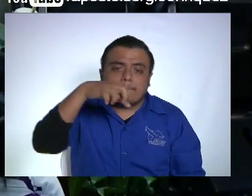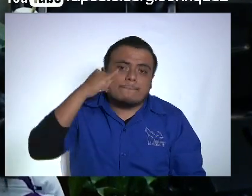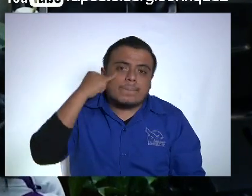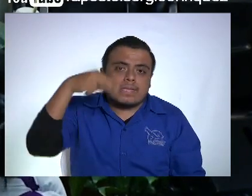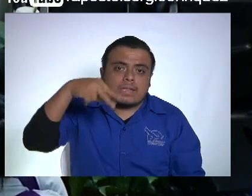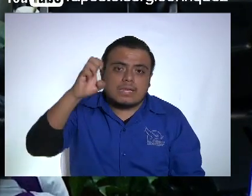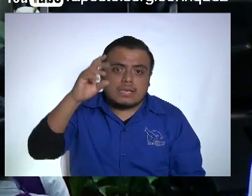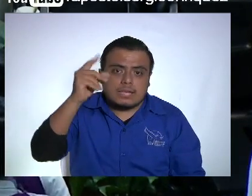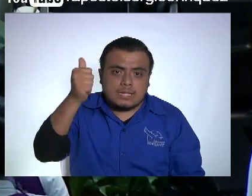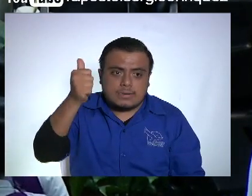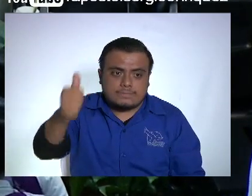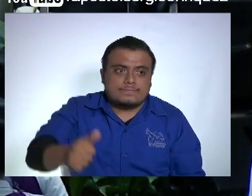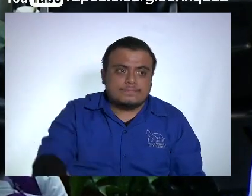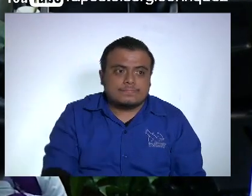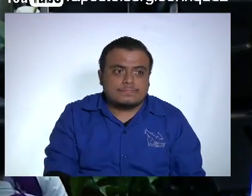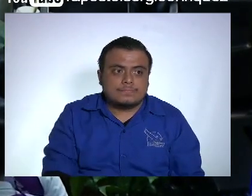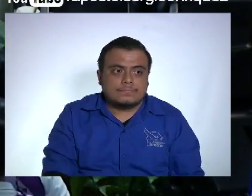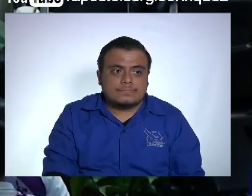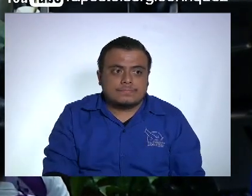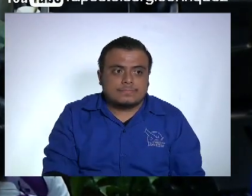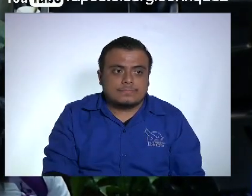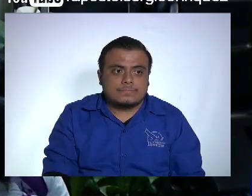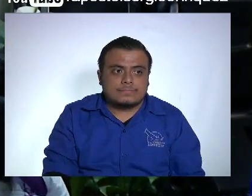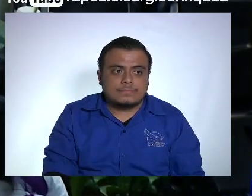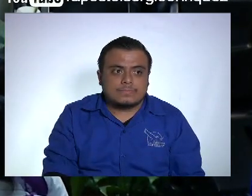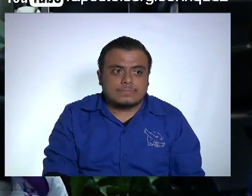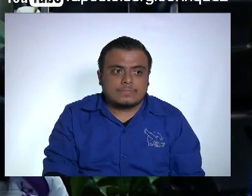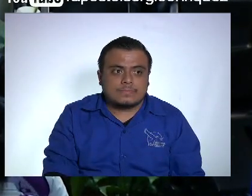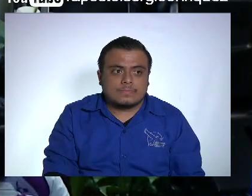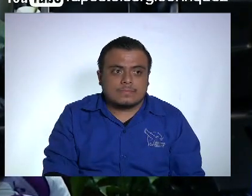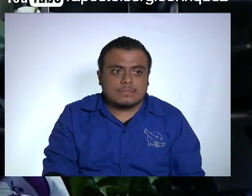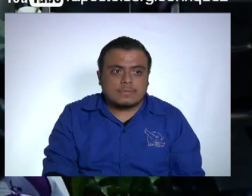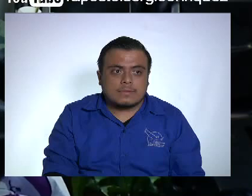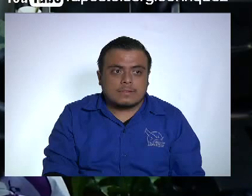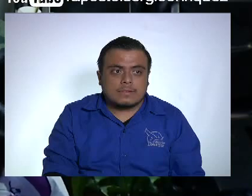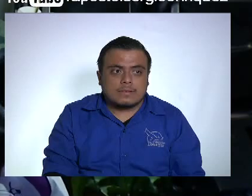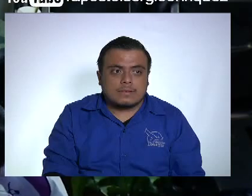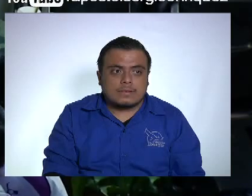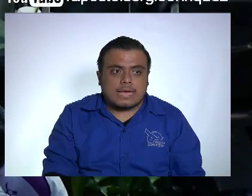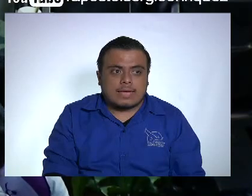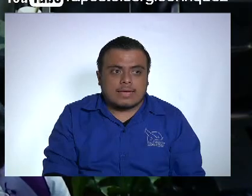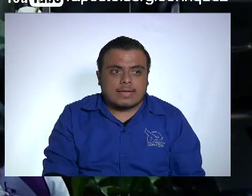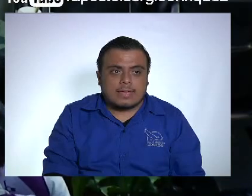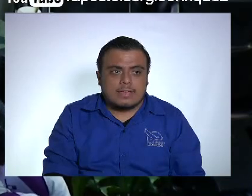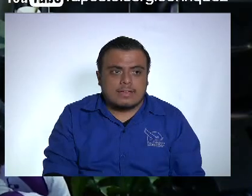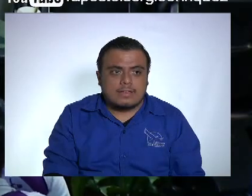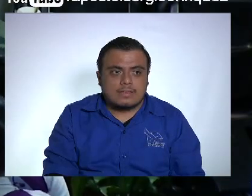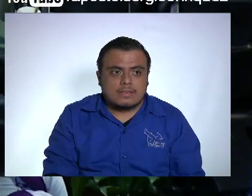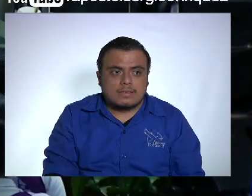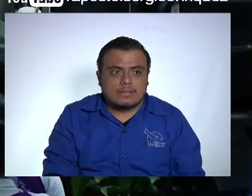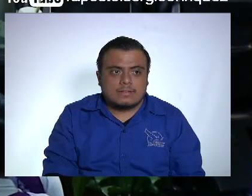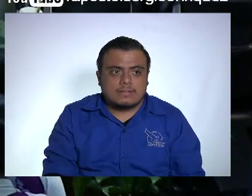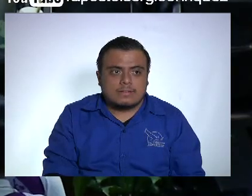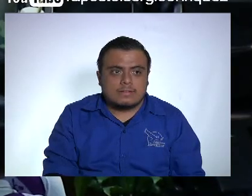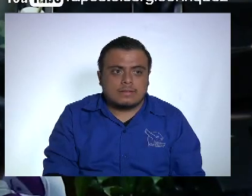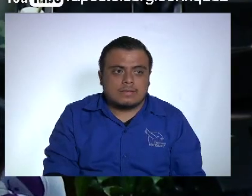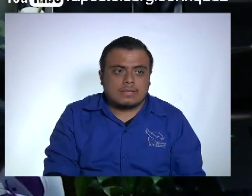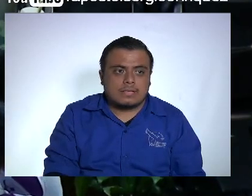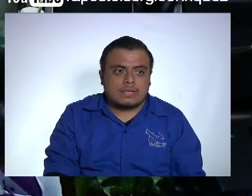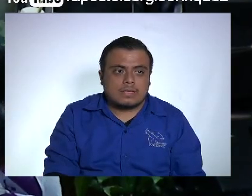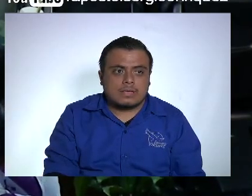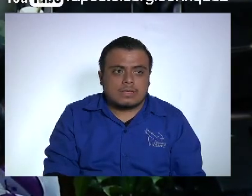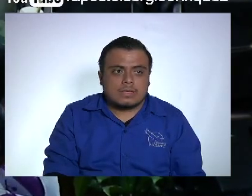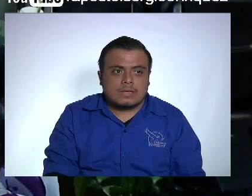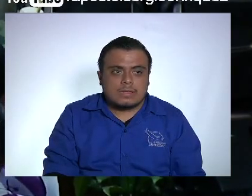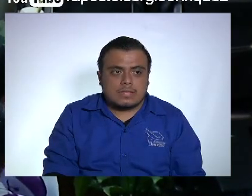Los de evangelismo hagan una su ola ahí o algo. Aleluya. Dios te bendiga, hermano, y el Señor te